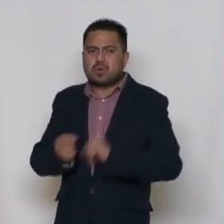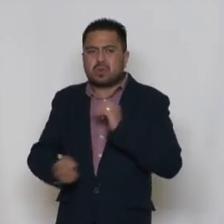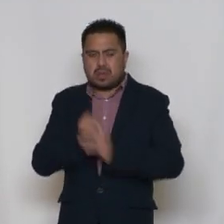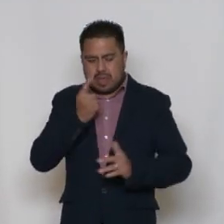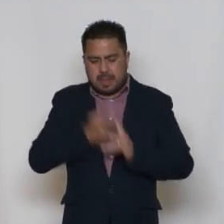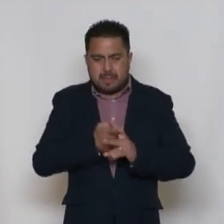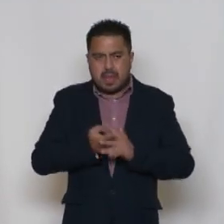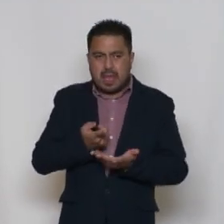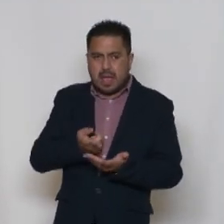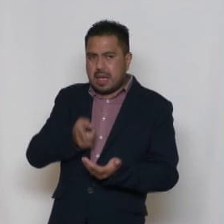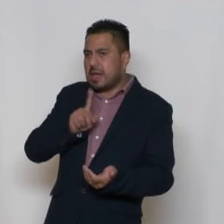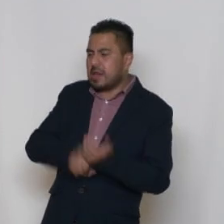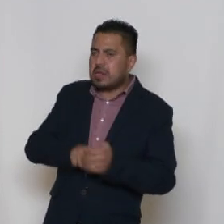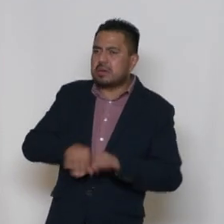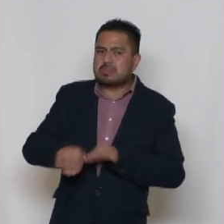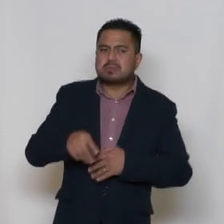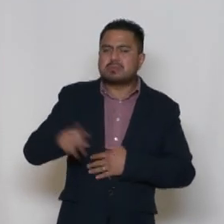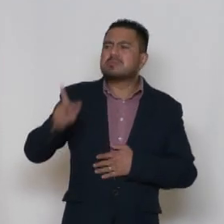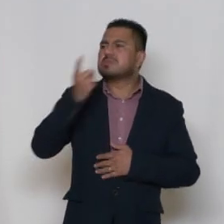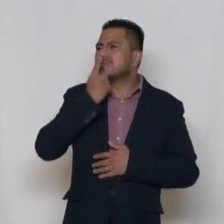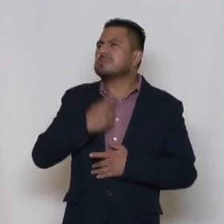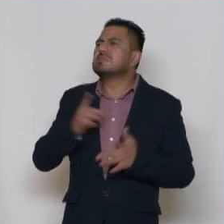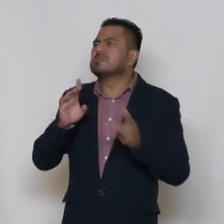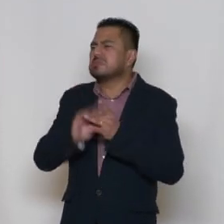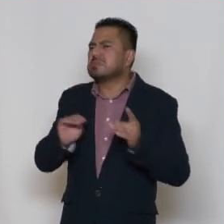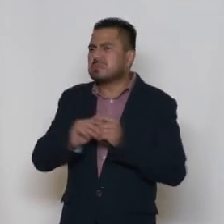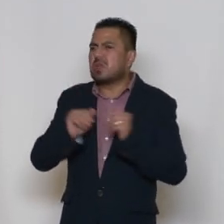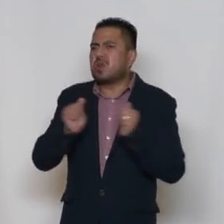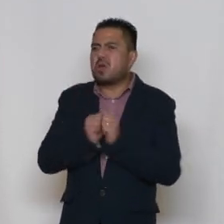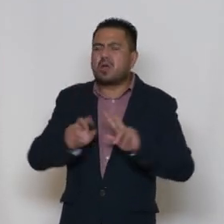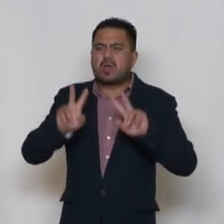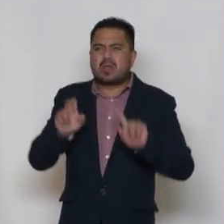matemáticas dentro de su trabajo. Platícanos un poco de esto.